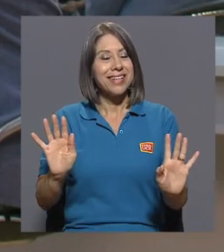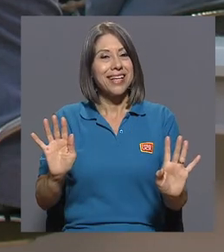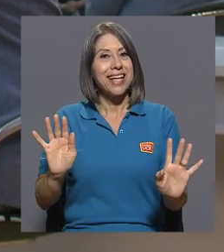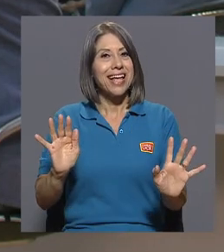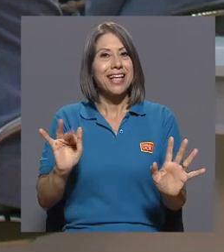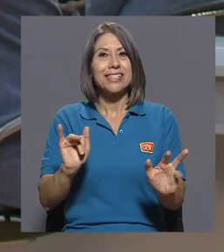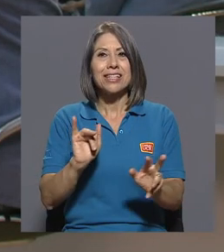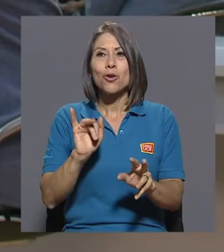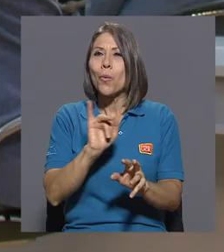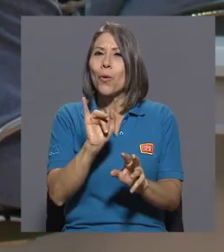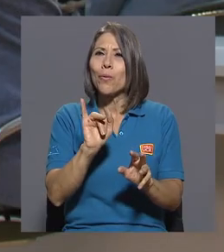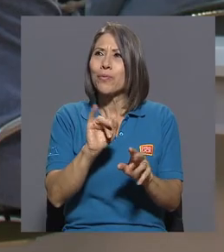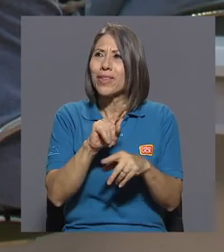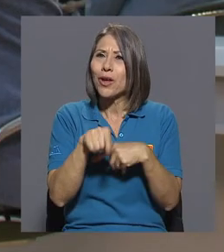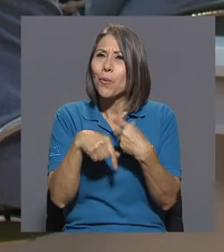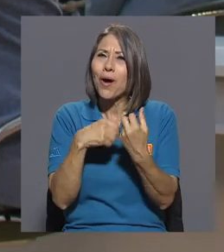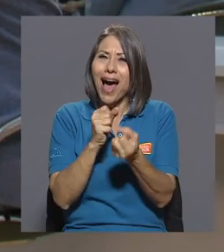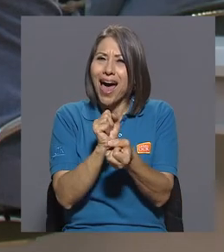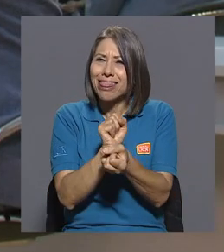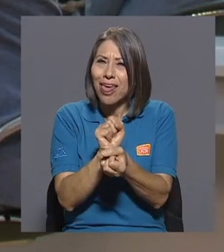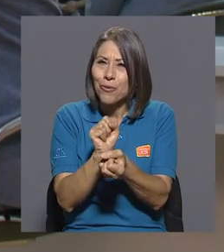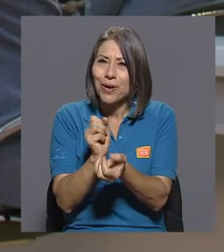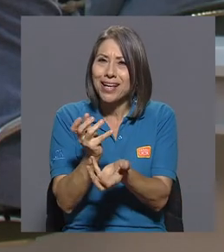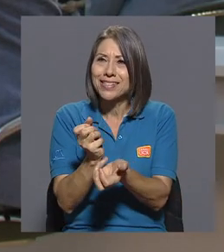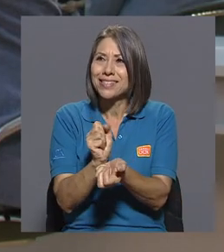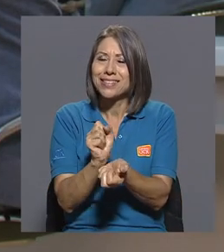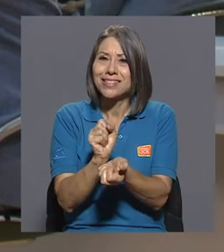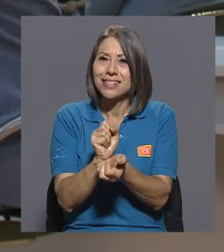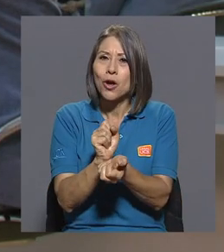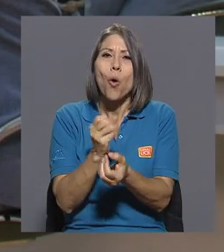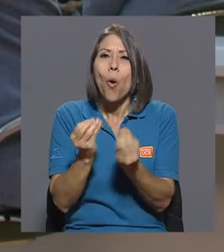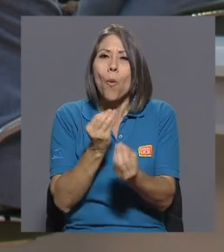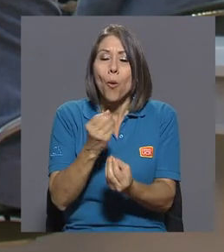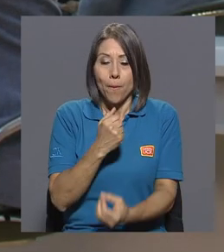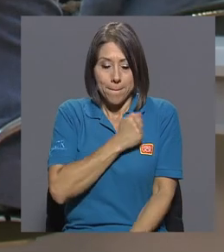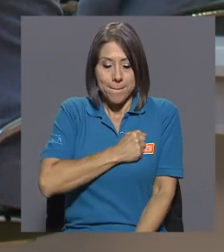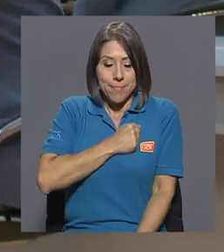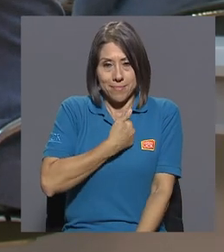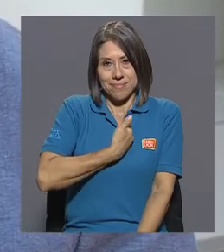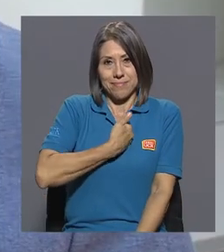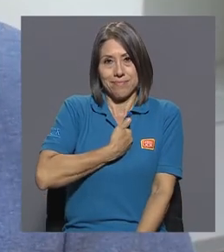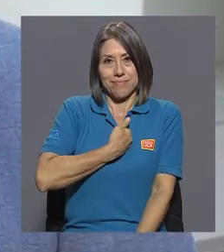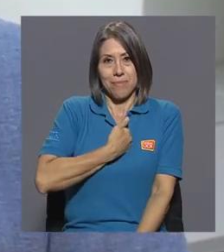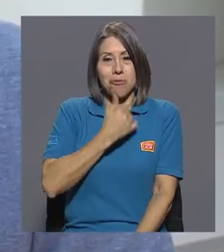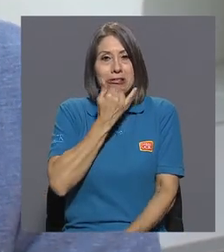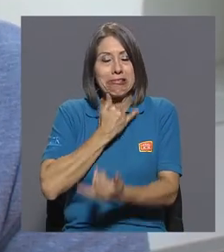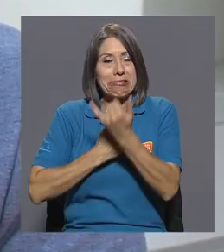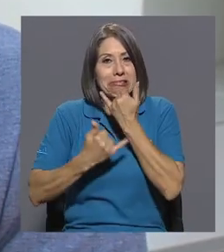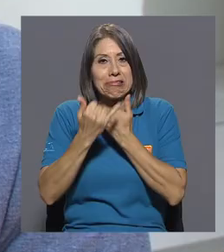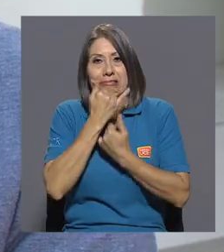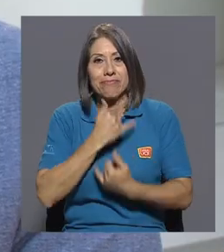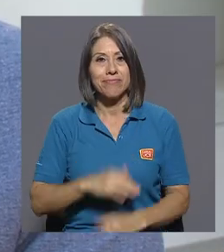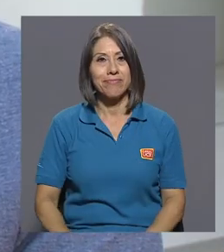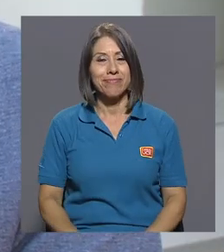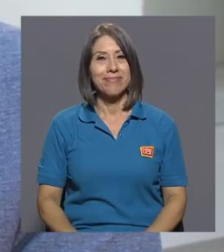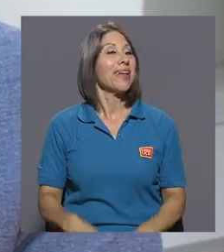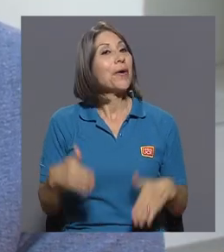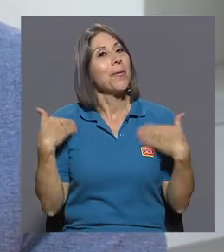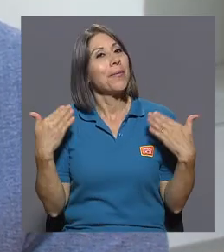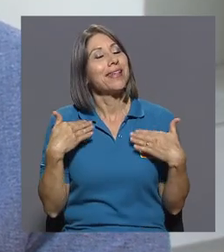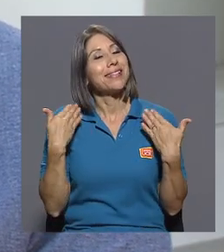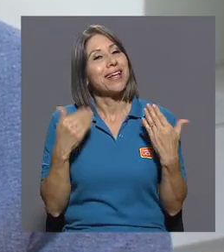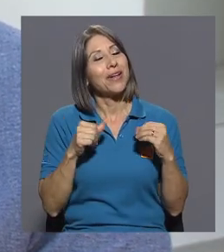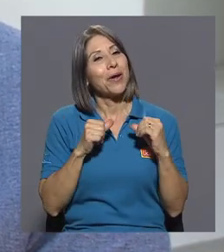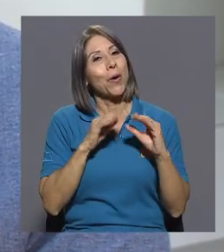ataduras, ¿se dice? Es perdonándome a mí por todos los errores que yo he cometido. Un placer conversar con un sobreviviente.